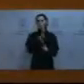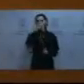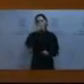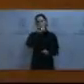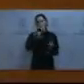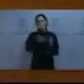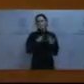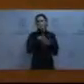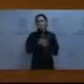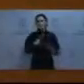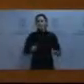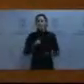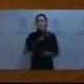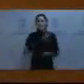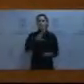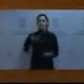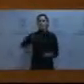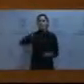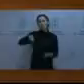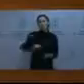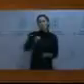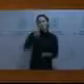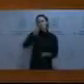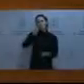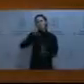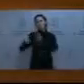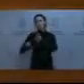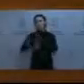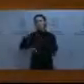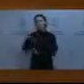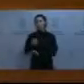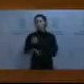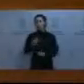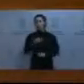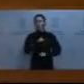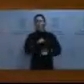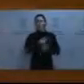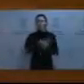2016 a un 52,36% y la tasa de paro a un